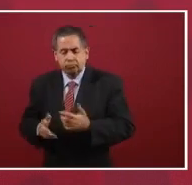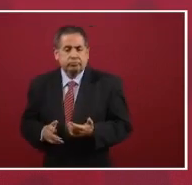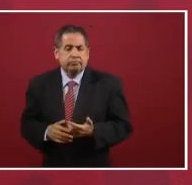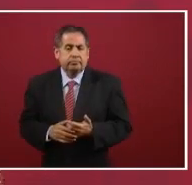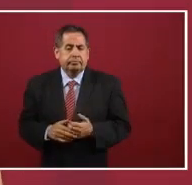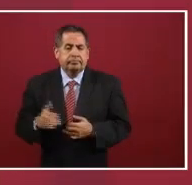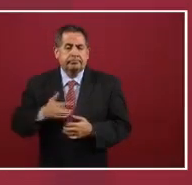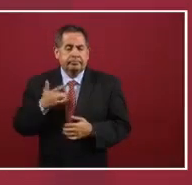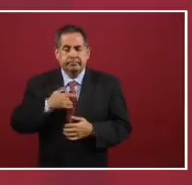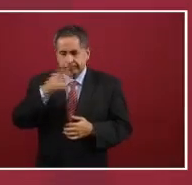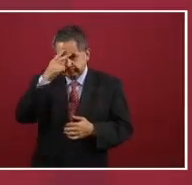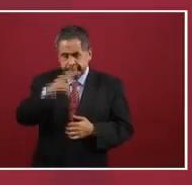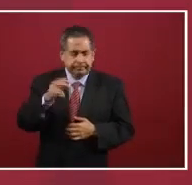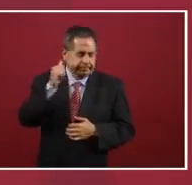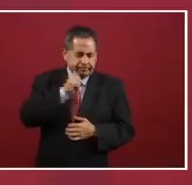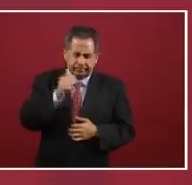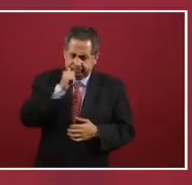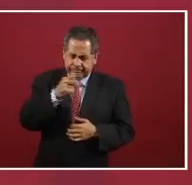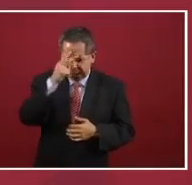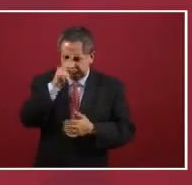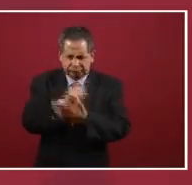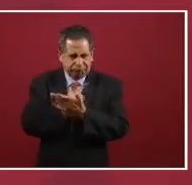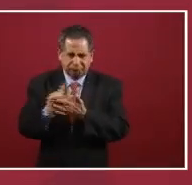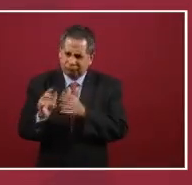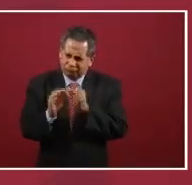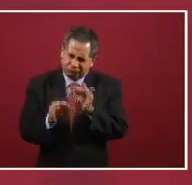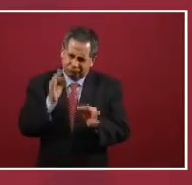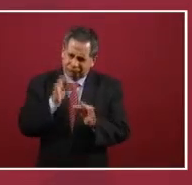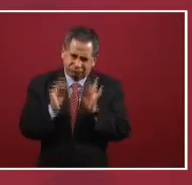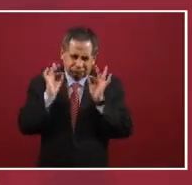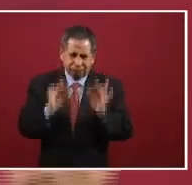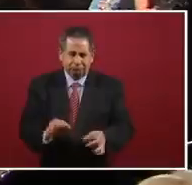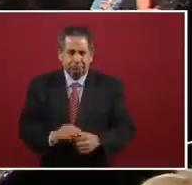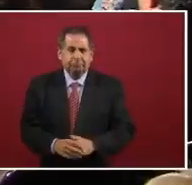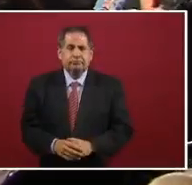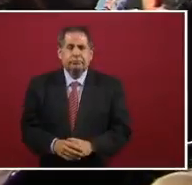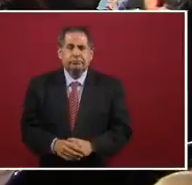me parece a mí, intachable.